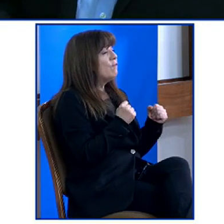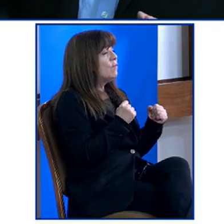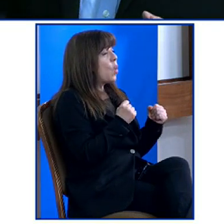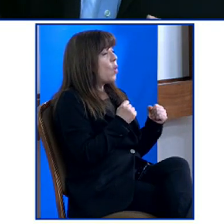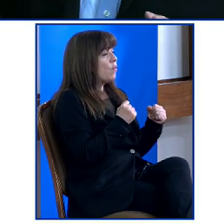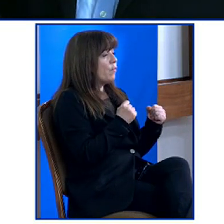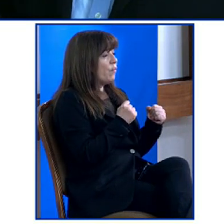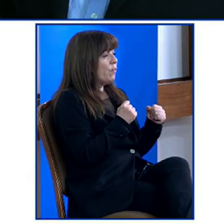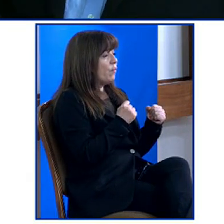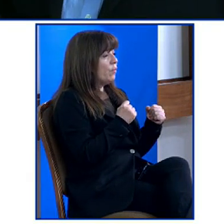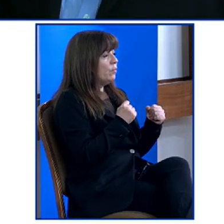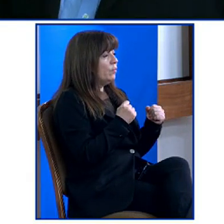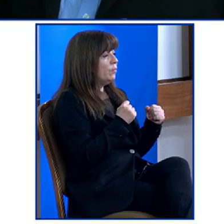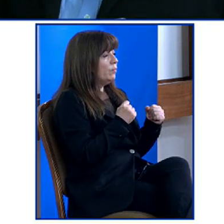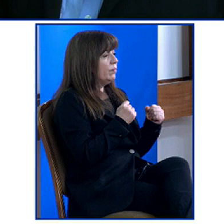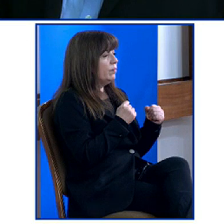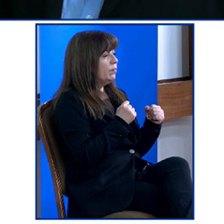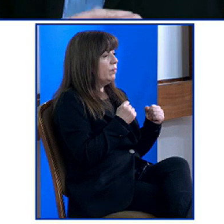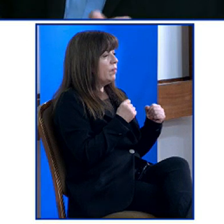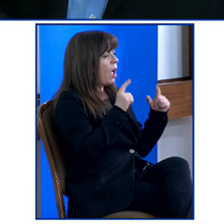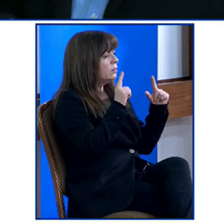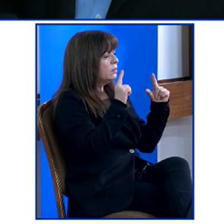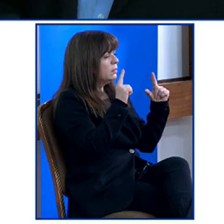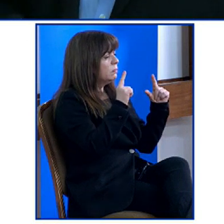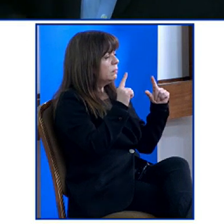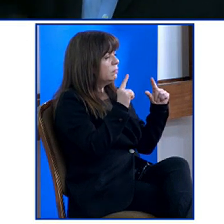más favorable, va a